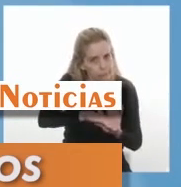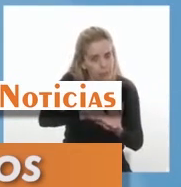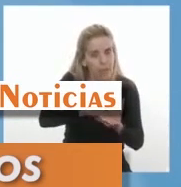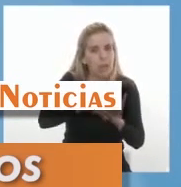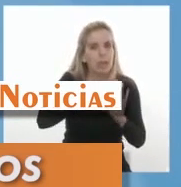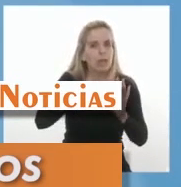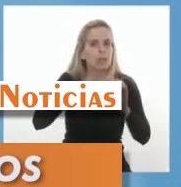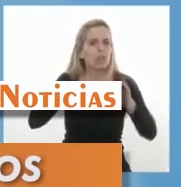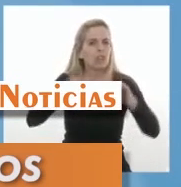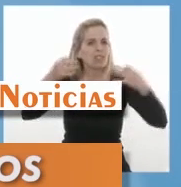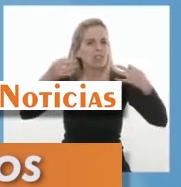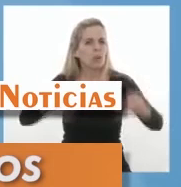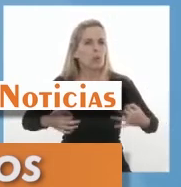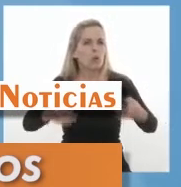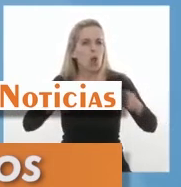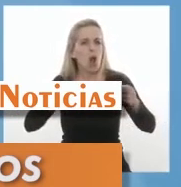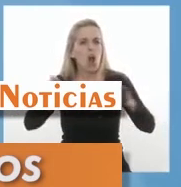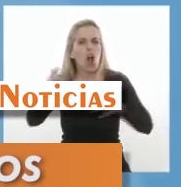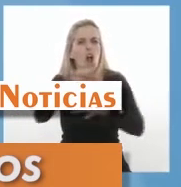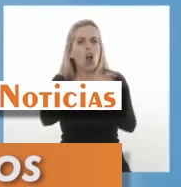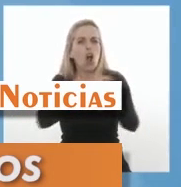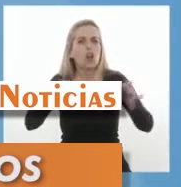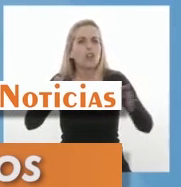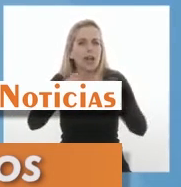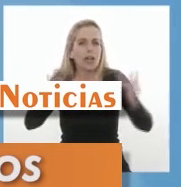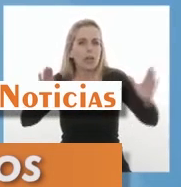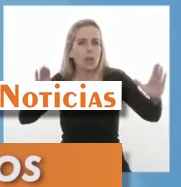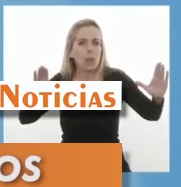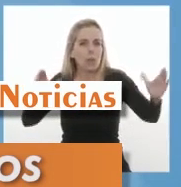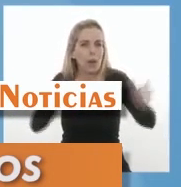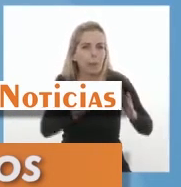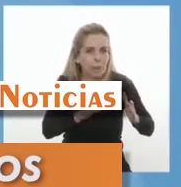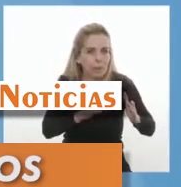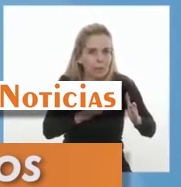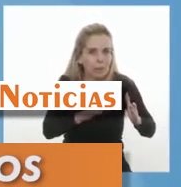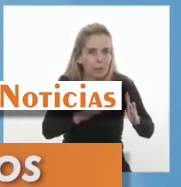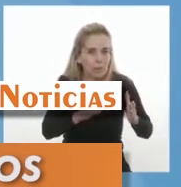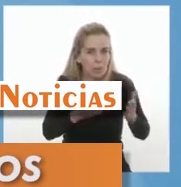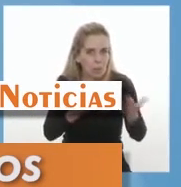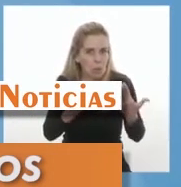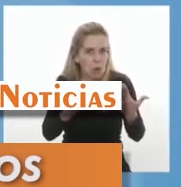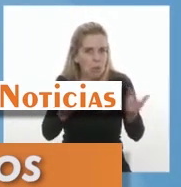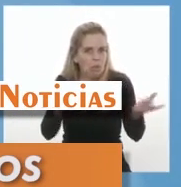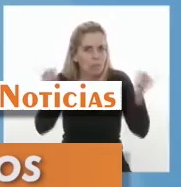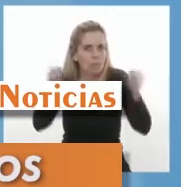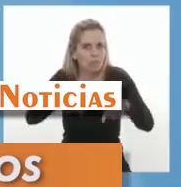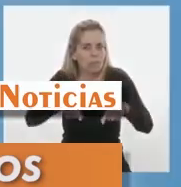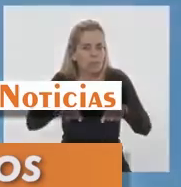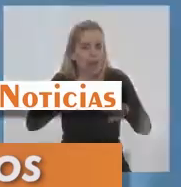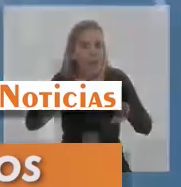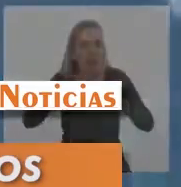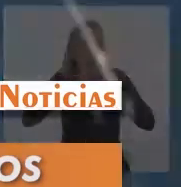¿no? Entendiendo que no es fácil para nada, probemos con estos 9 días, a ver si realmente logramos frenar la curva